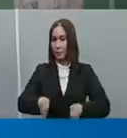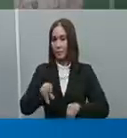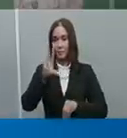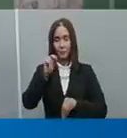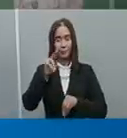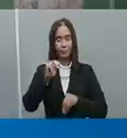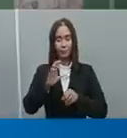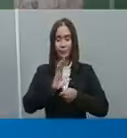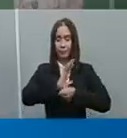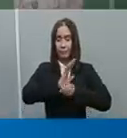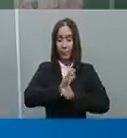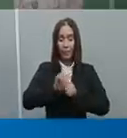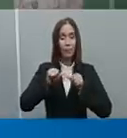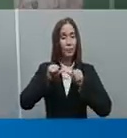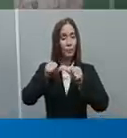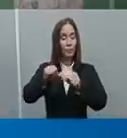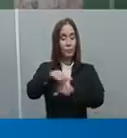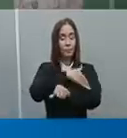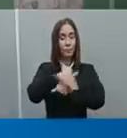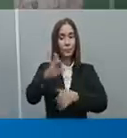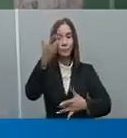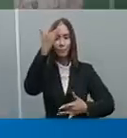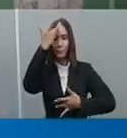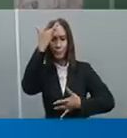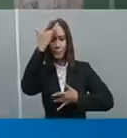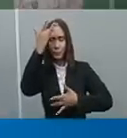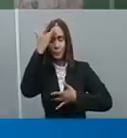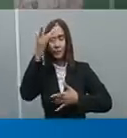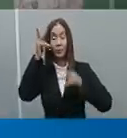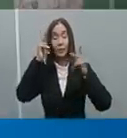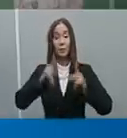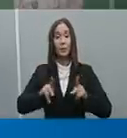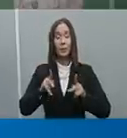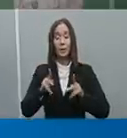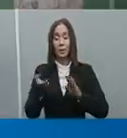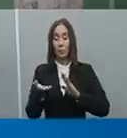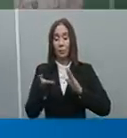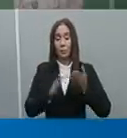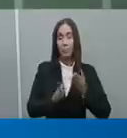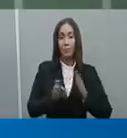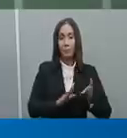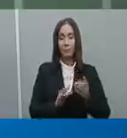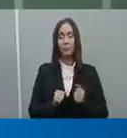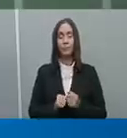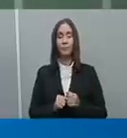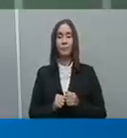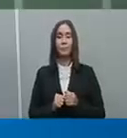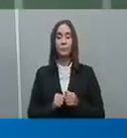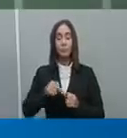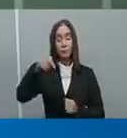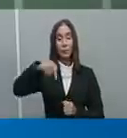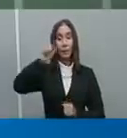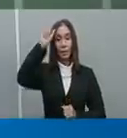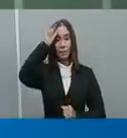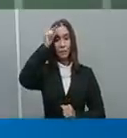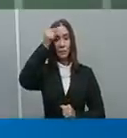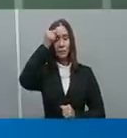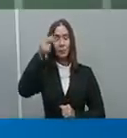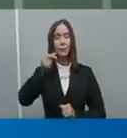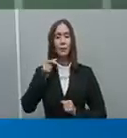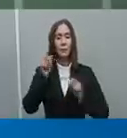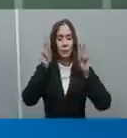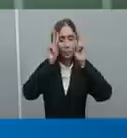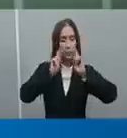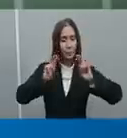sigue contagiando personas y cobrándose vidas. En este sentido, desde el gobierno estamos monitoreando